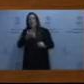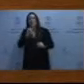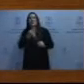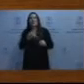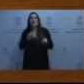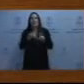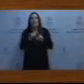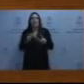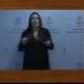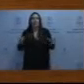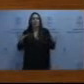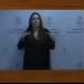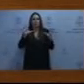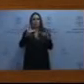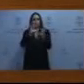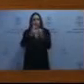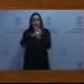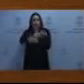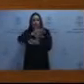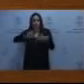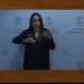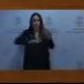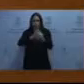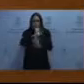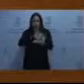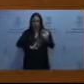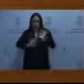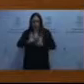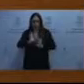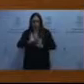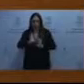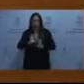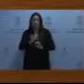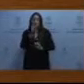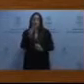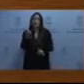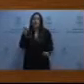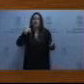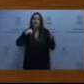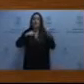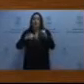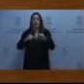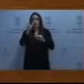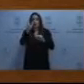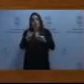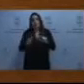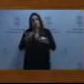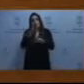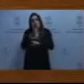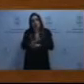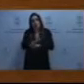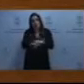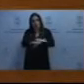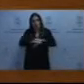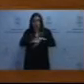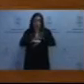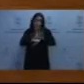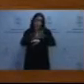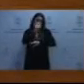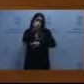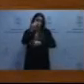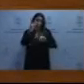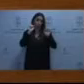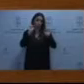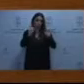organizativo. Si tan siquiera, por ver la actitud del miembro del Gobierno al que le correspondía este caso, el consejero de Educación, por ejemplo,